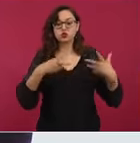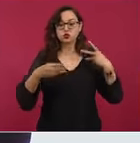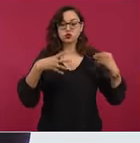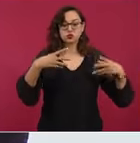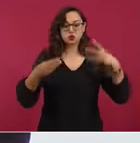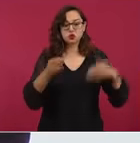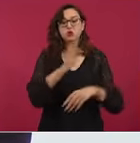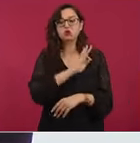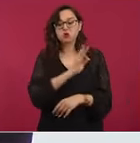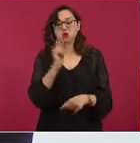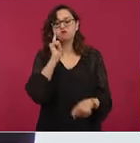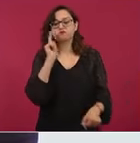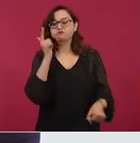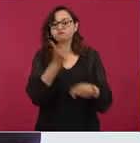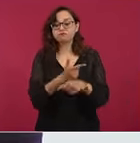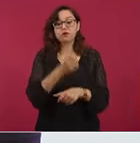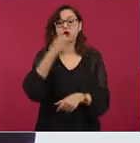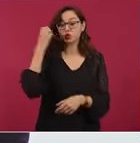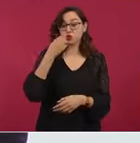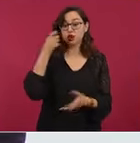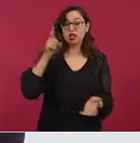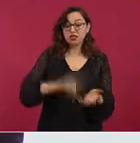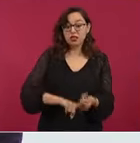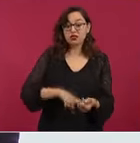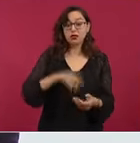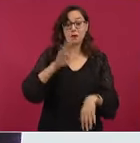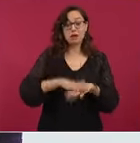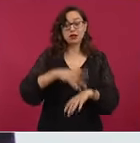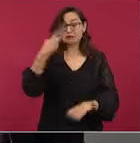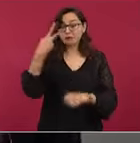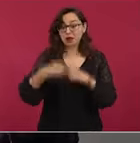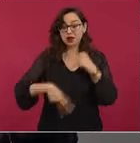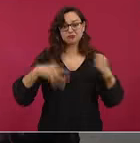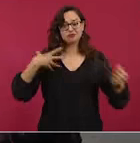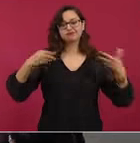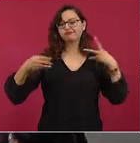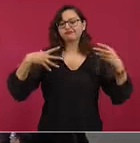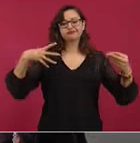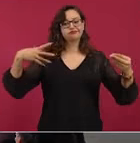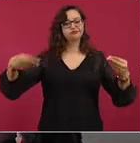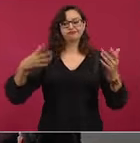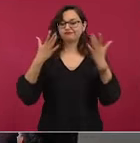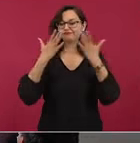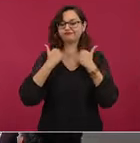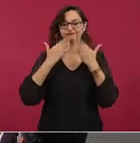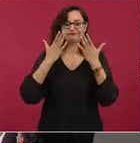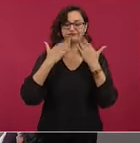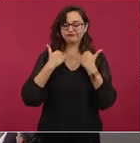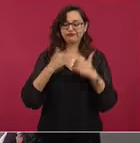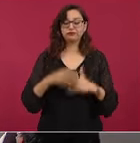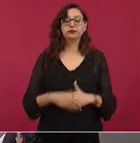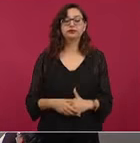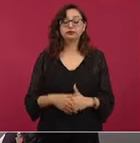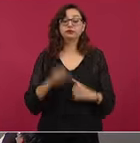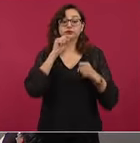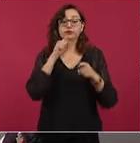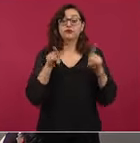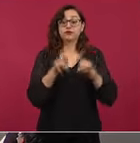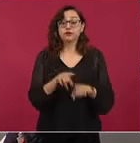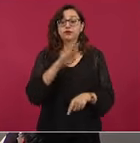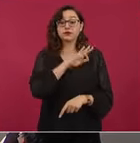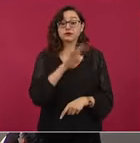que no son las escuelas un sitio de especial peligro. Se ve ahí en la curva también señalada claramente